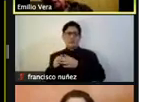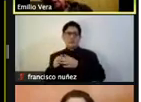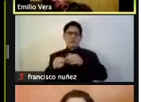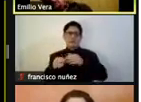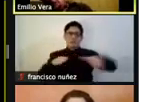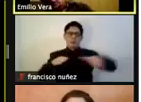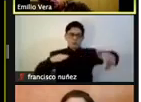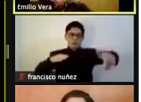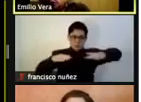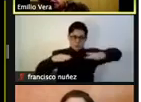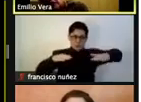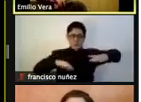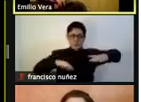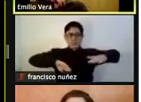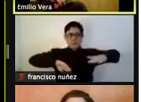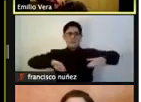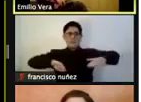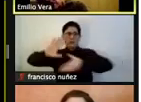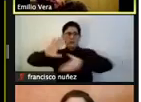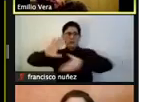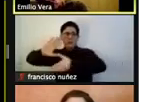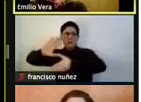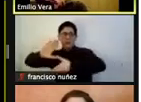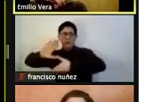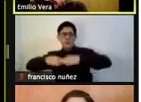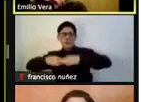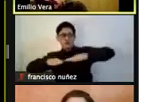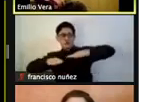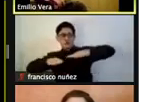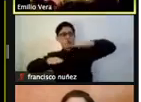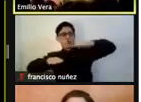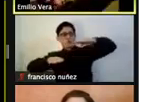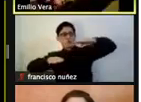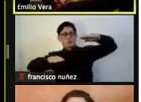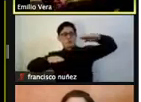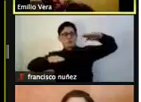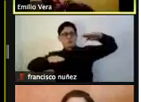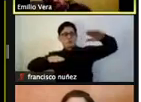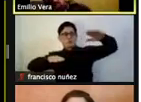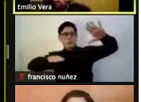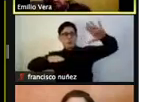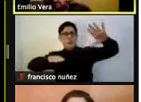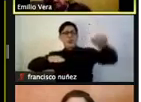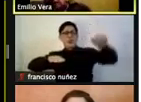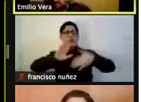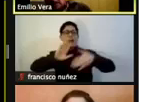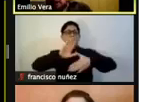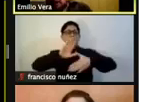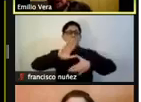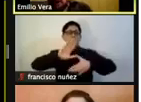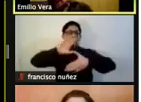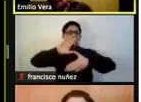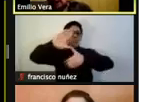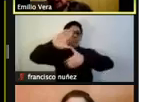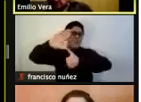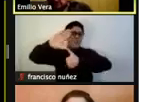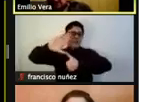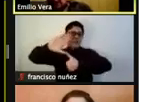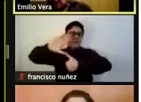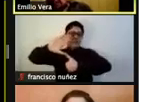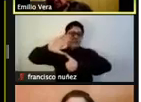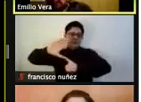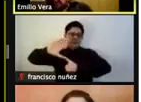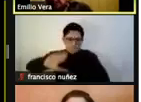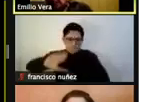la plataforma continental y ya después a Sudamérica, ese lado. Aquí está la placa oceánica que se empieza a meter por